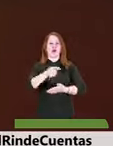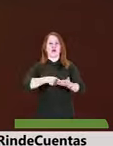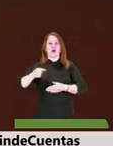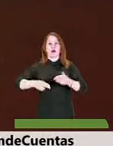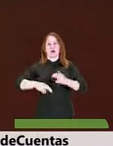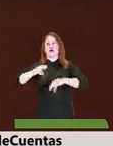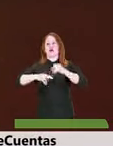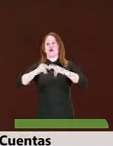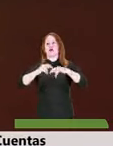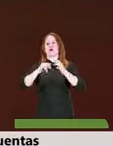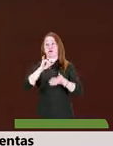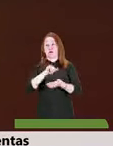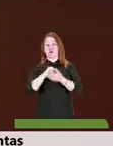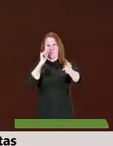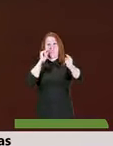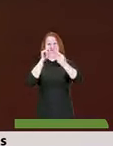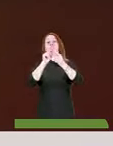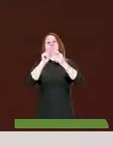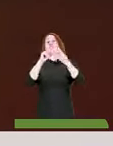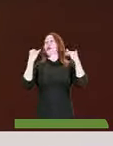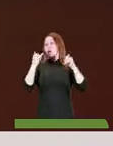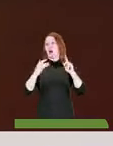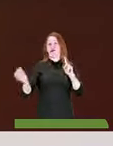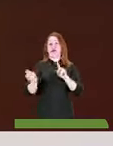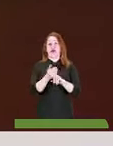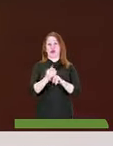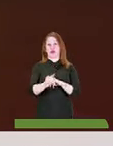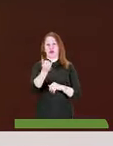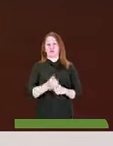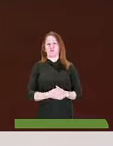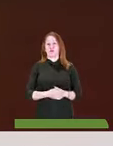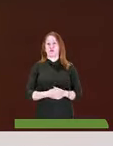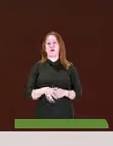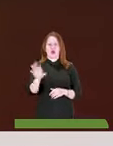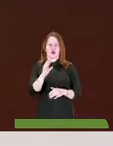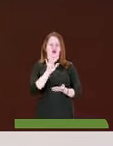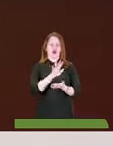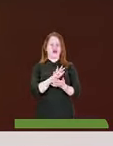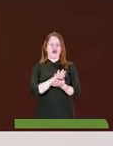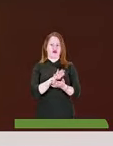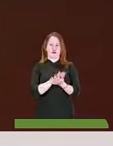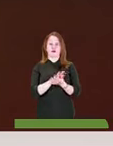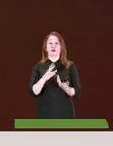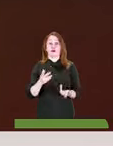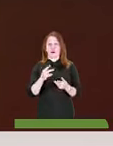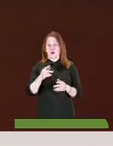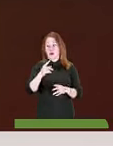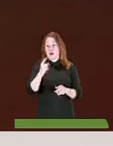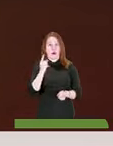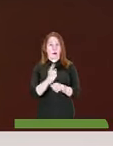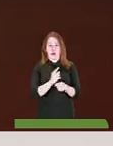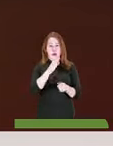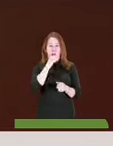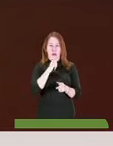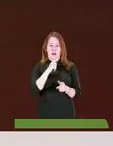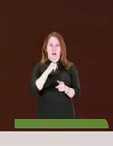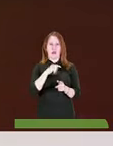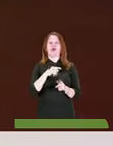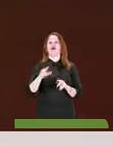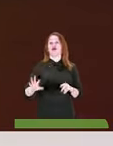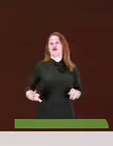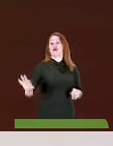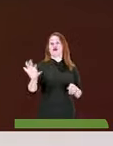construcción, y esa meta la logramos. Para la tranquilidad de todos, o sea, no es que estemos incumpliendo ese compromiso. Todas las obras tienen ya